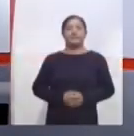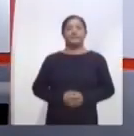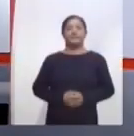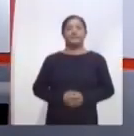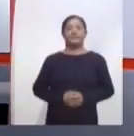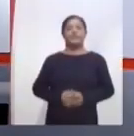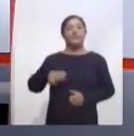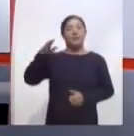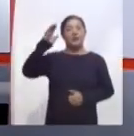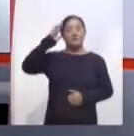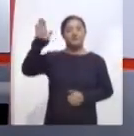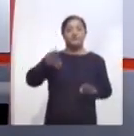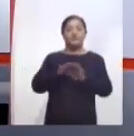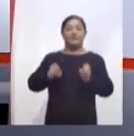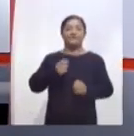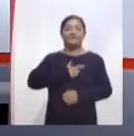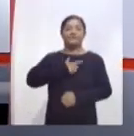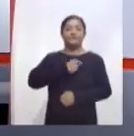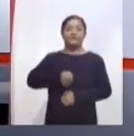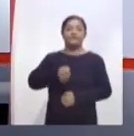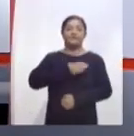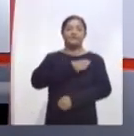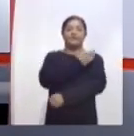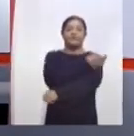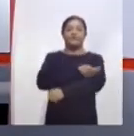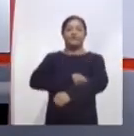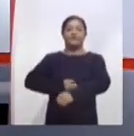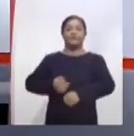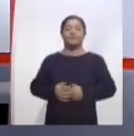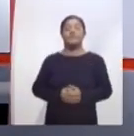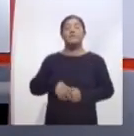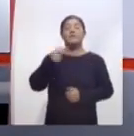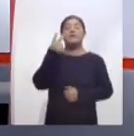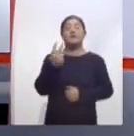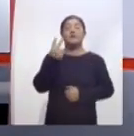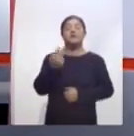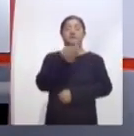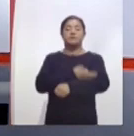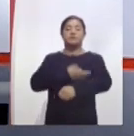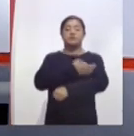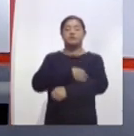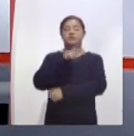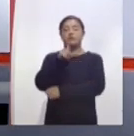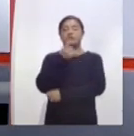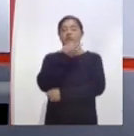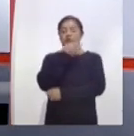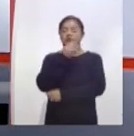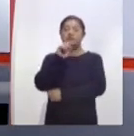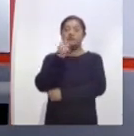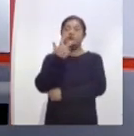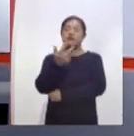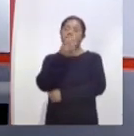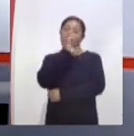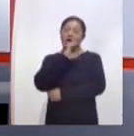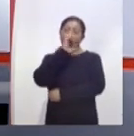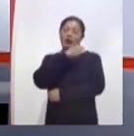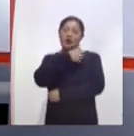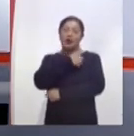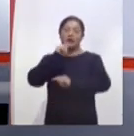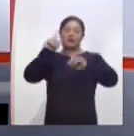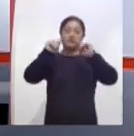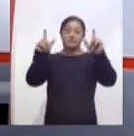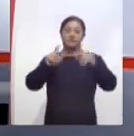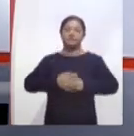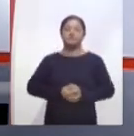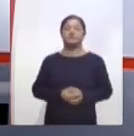¿Qué tal? ¿Cómo está? Qué gusto saludarle. Muy buenas tardes. Son las 2 de la tarde con un minuto, 28 grados la temperatura en Tlaxcala